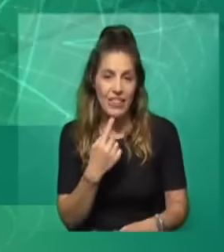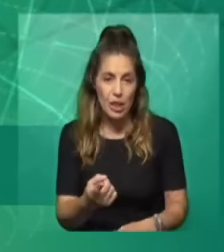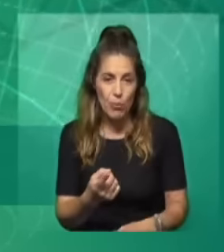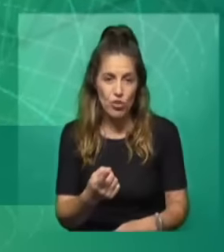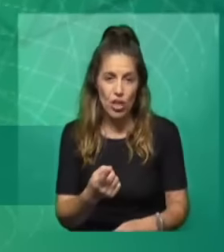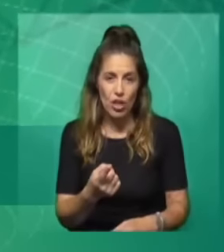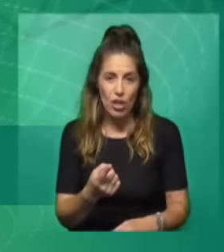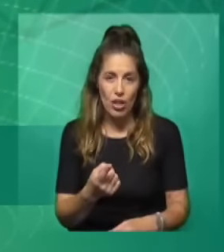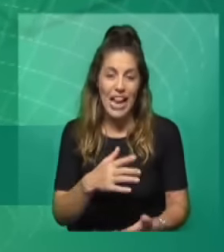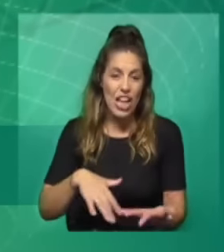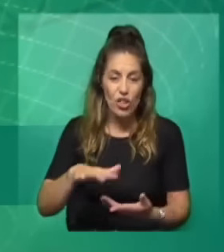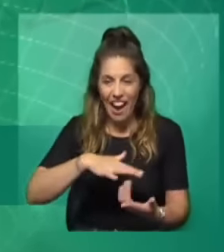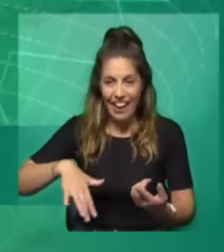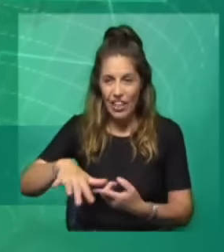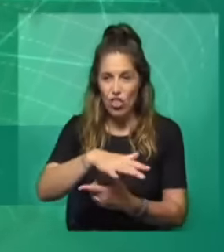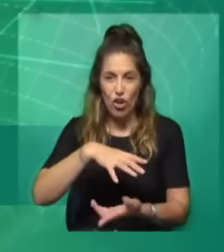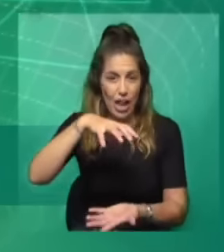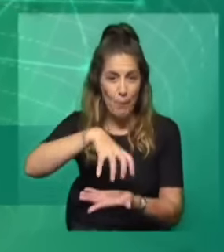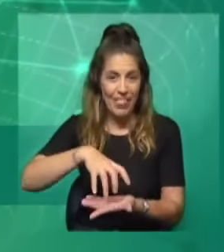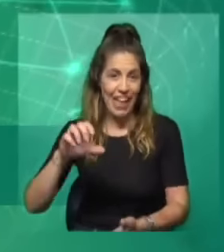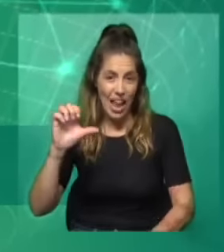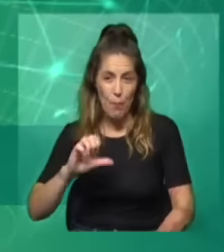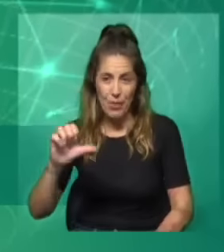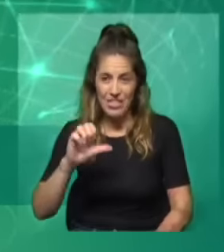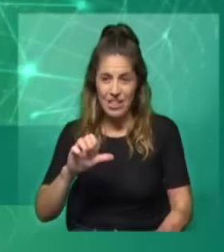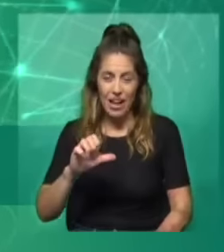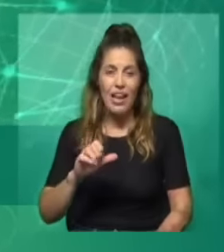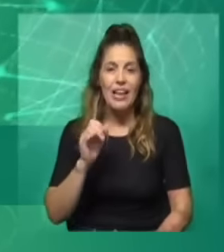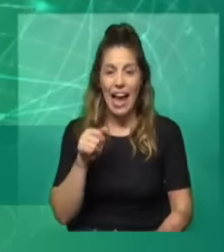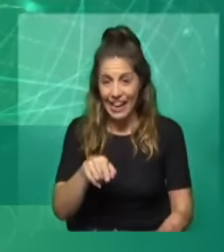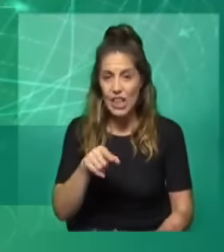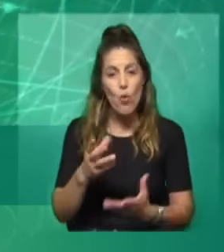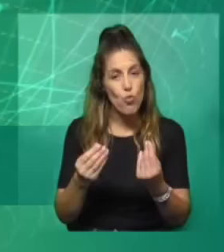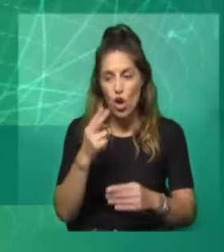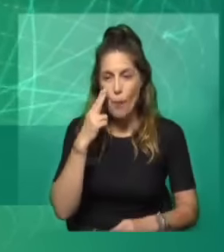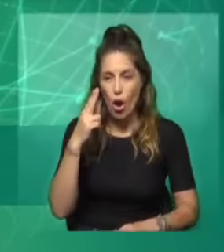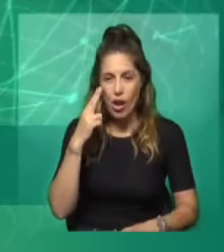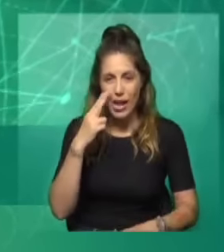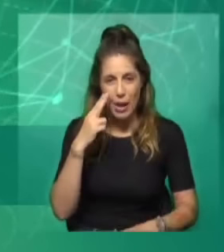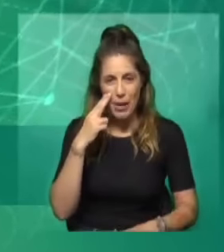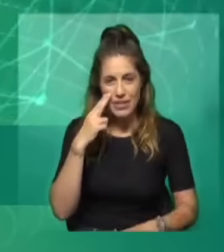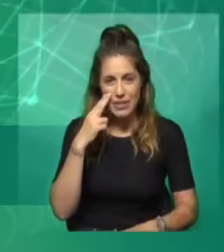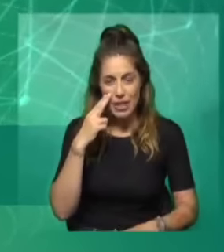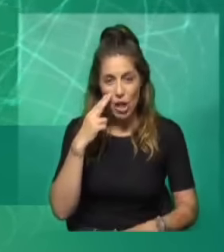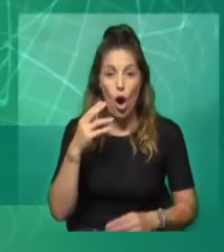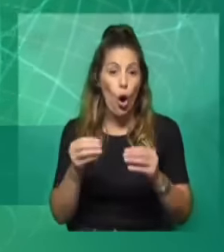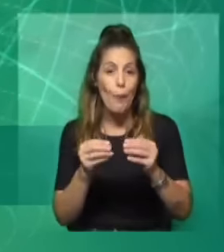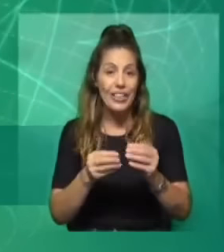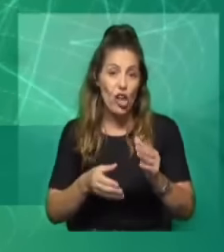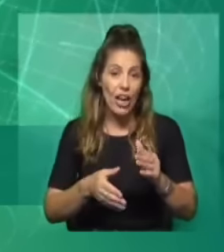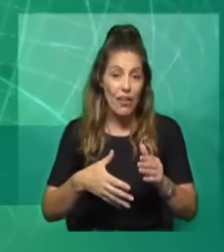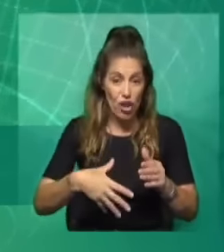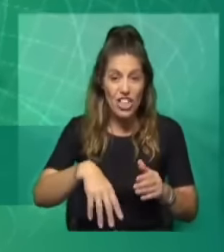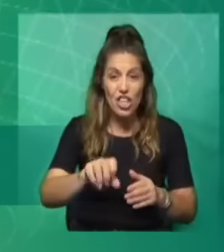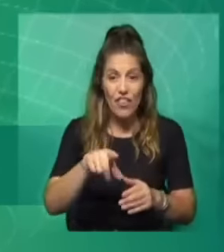zona alrededor la planta de la empresa este que hemos tenido varios incidentes con compañeros que fueron a entregar la recaudación y